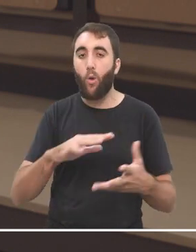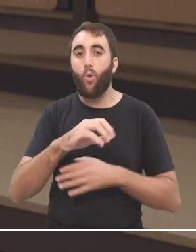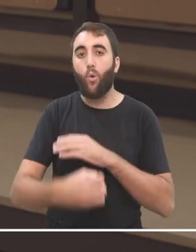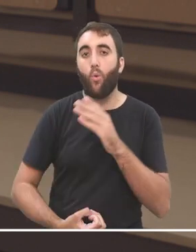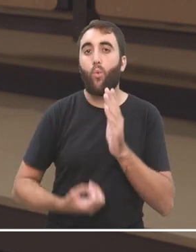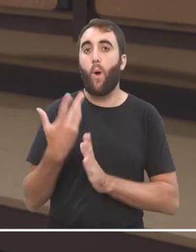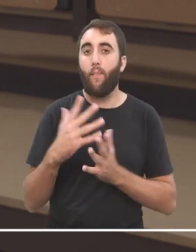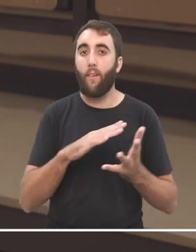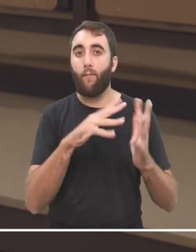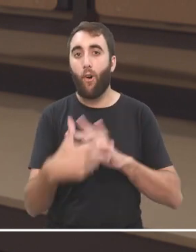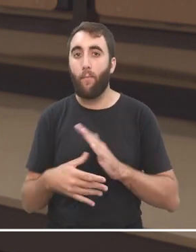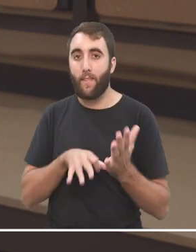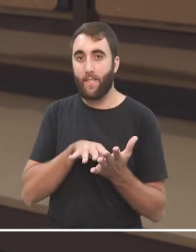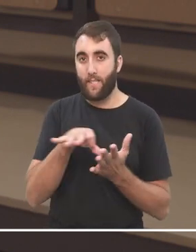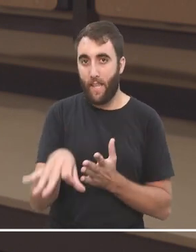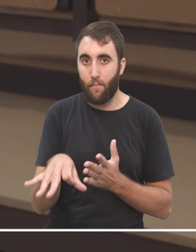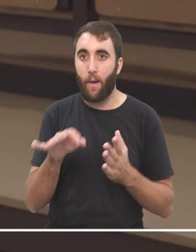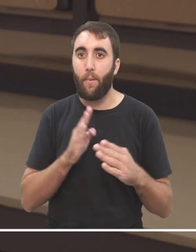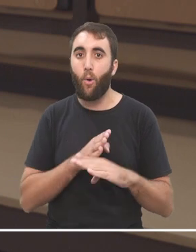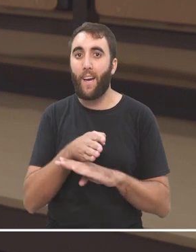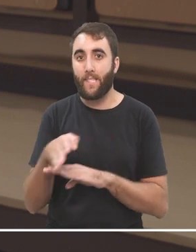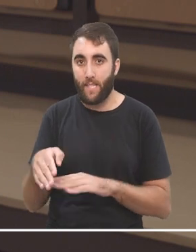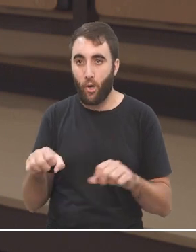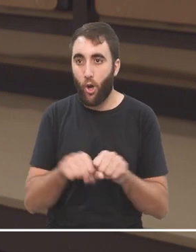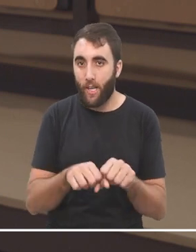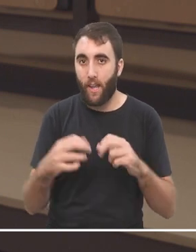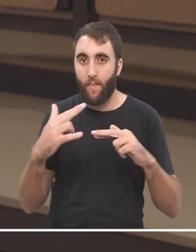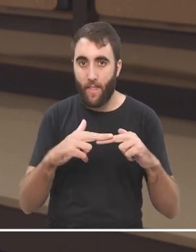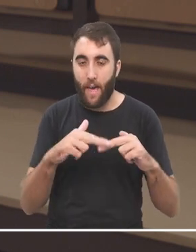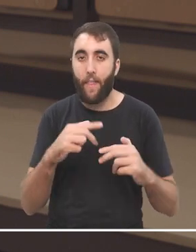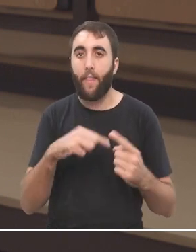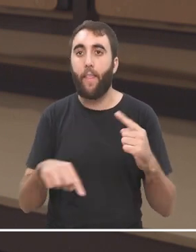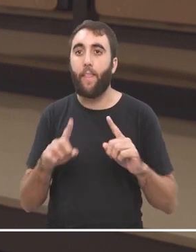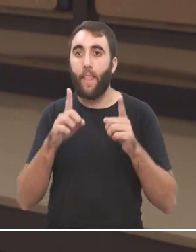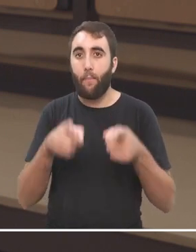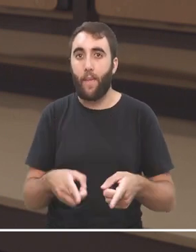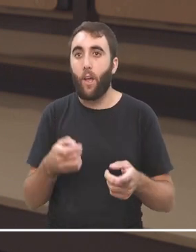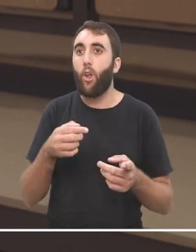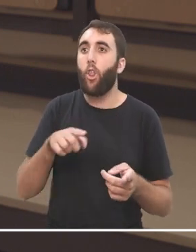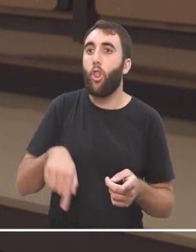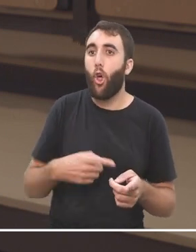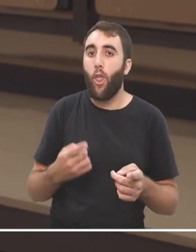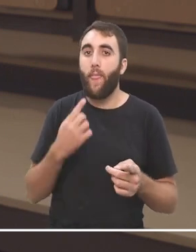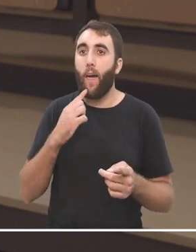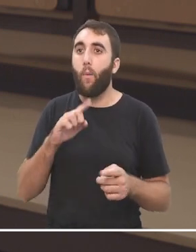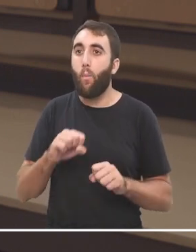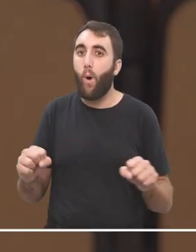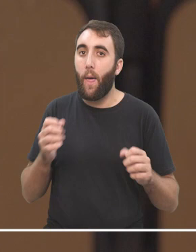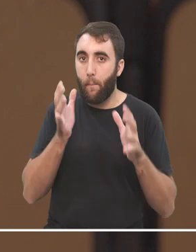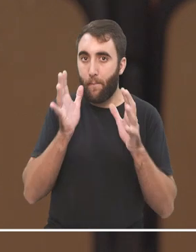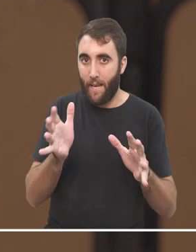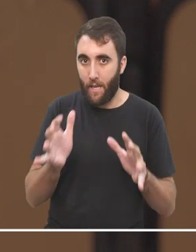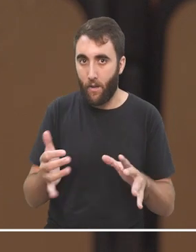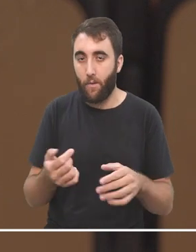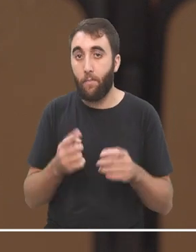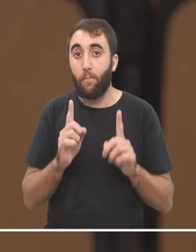nuevas interfaces de acceso y en las nuevas superficies de vulnerabilidad